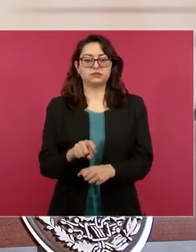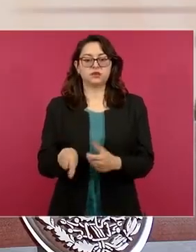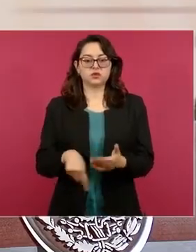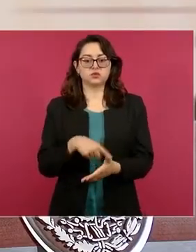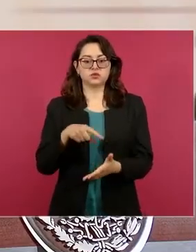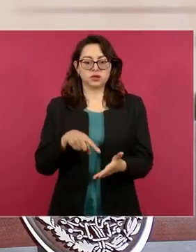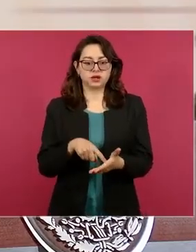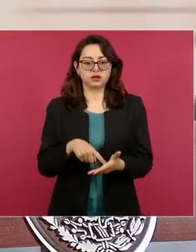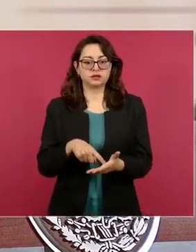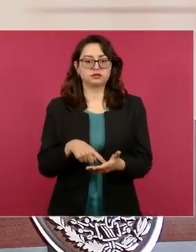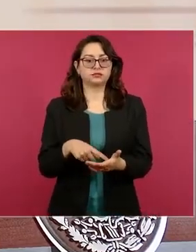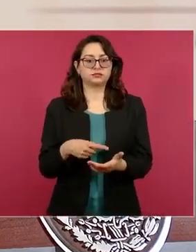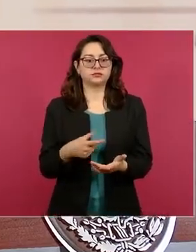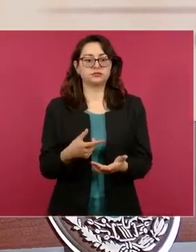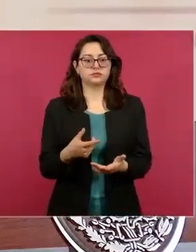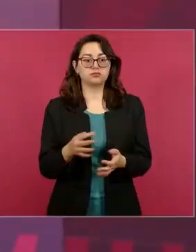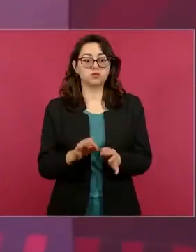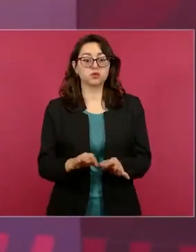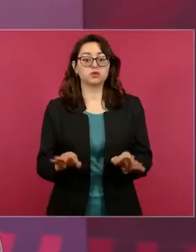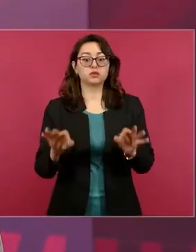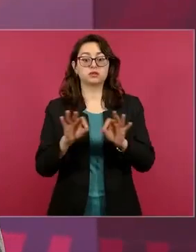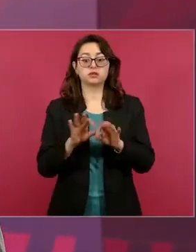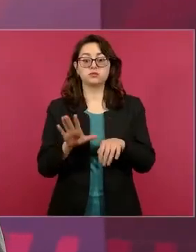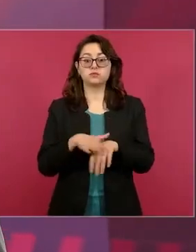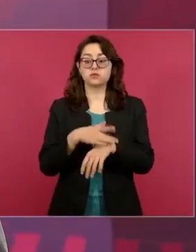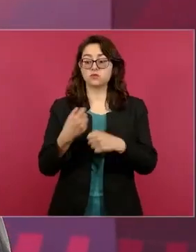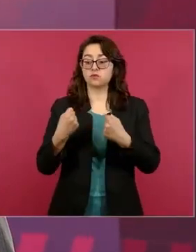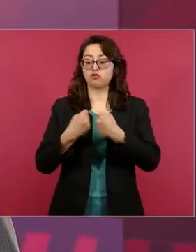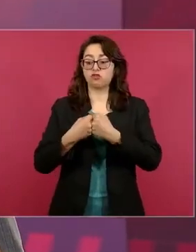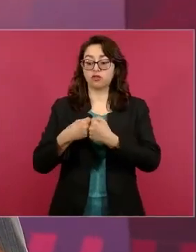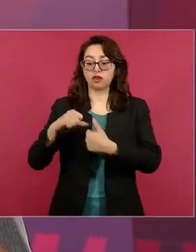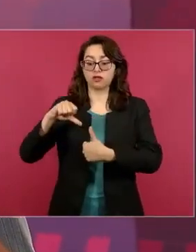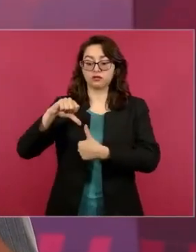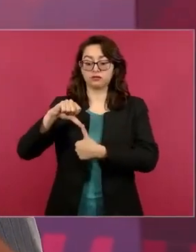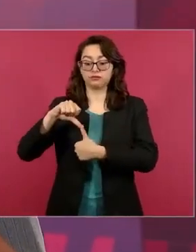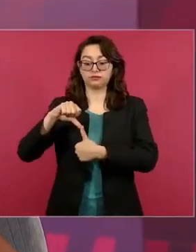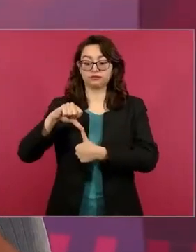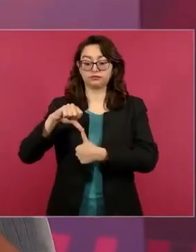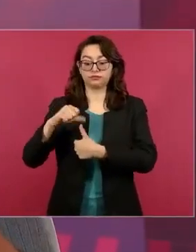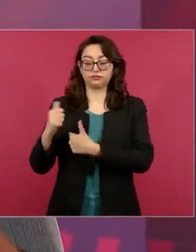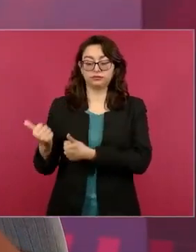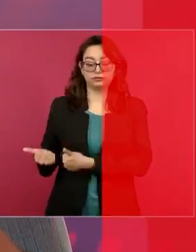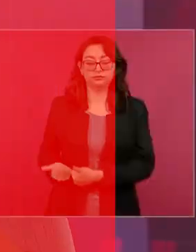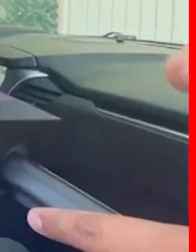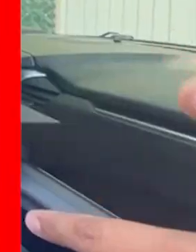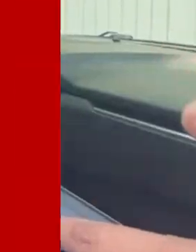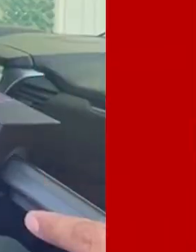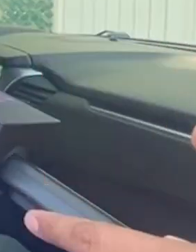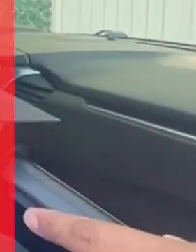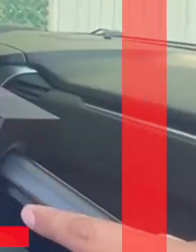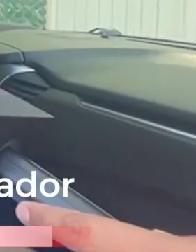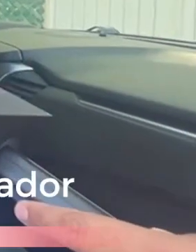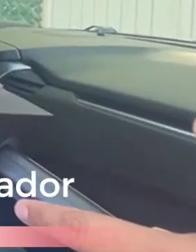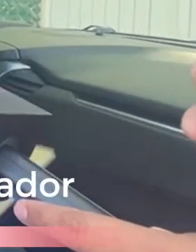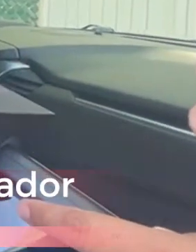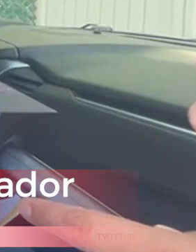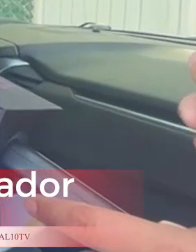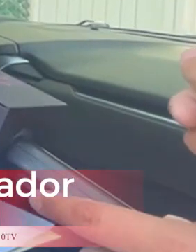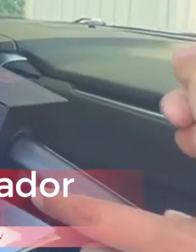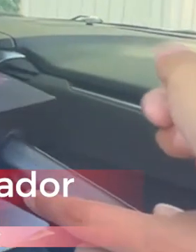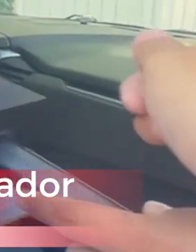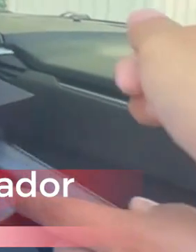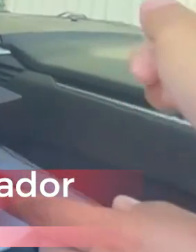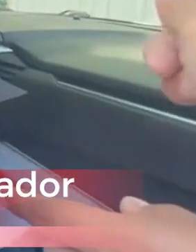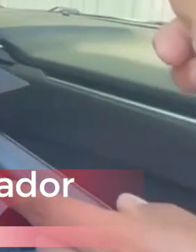mexicanos. Indicó que además uno de los principales programas de su sexenio fue el reducir la pobreza. Sí,